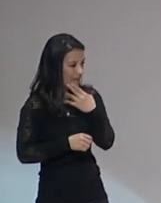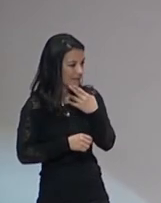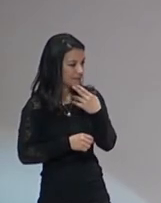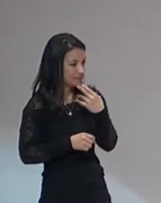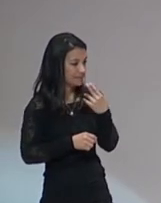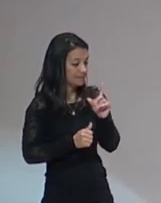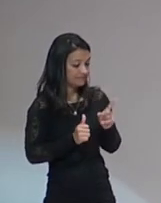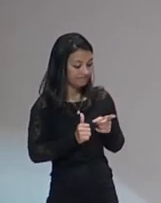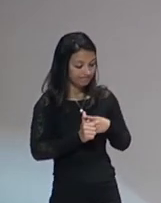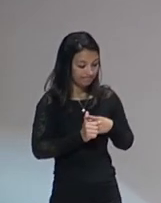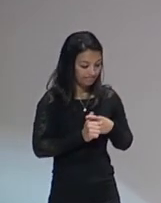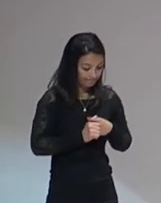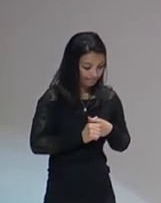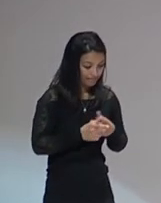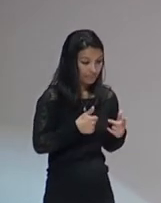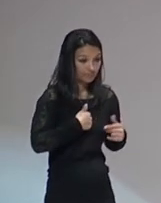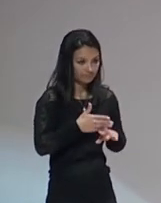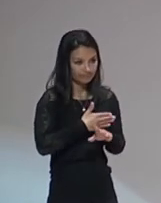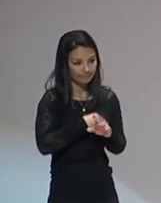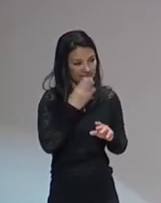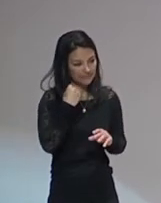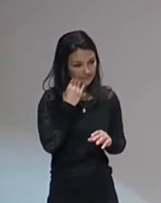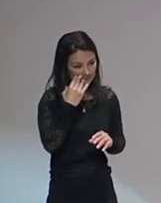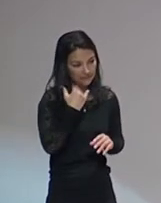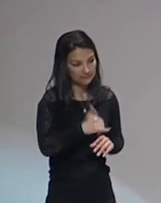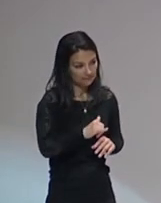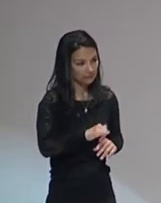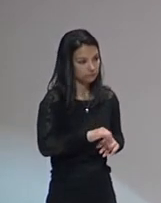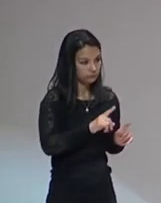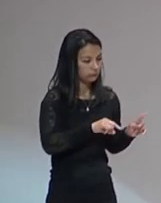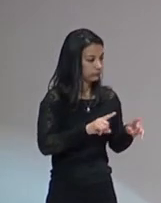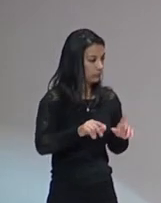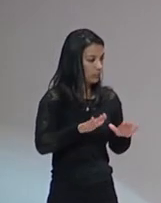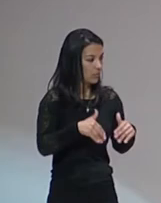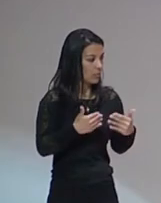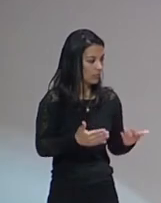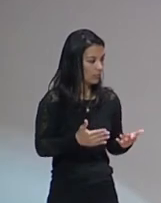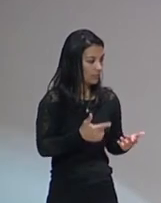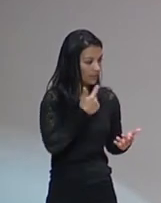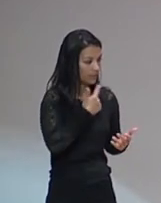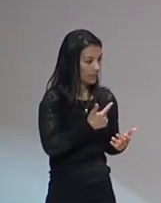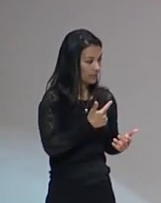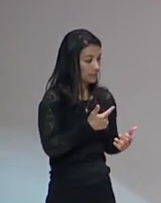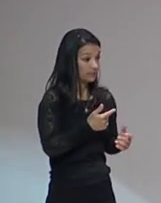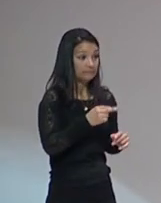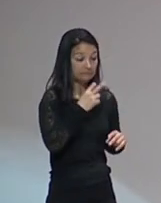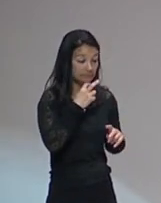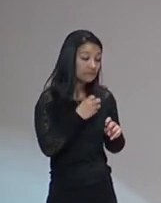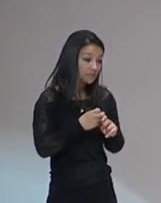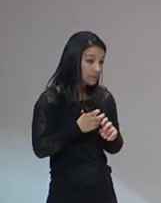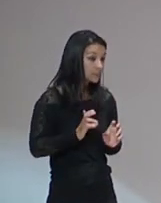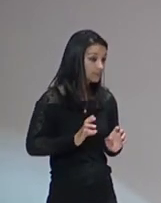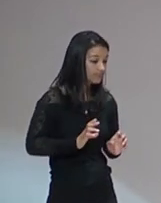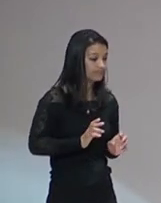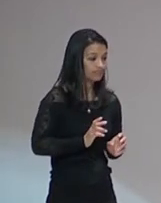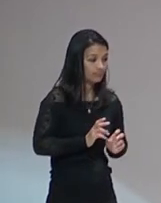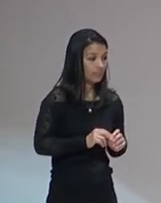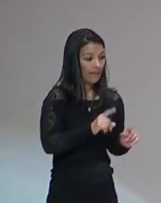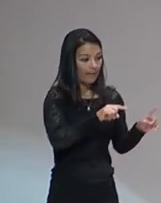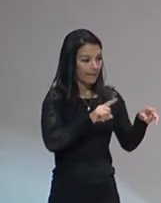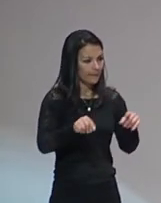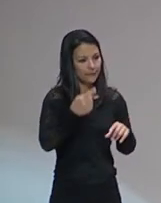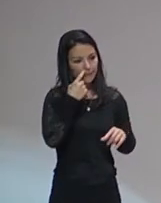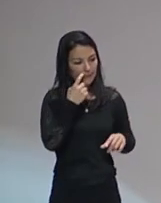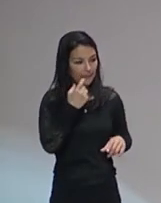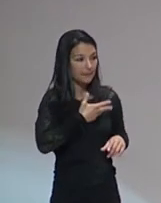Bueno, desde nuestra experiencia en Montes de María, con humildad profunda, les decimos que no ha sido fácil vincular a los padres